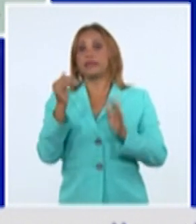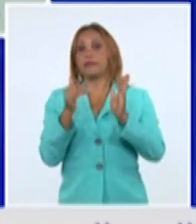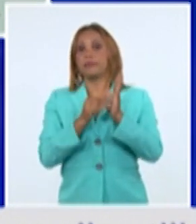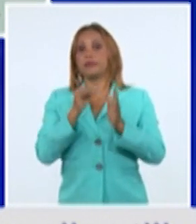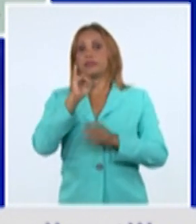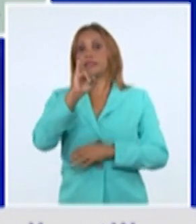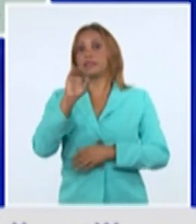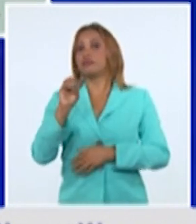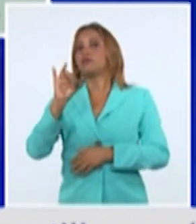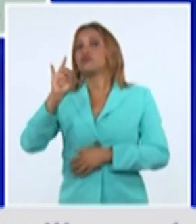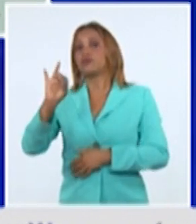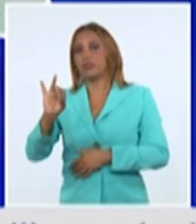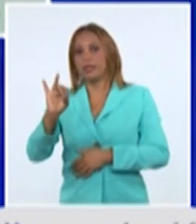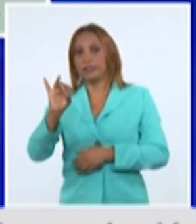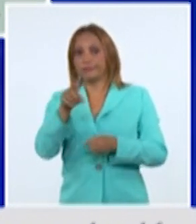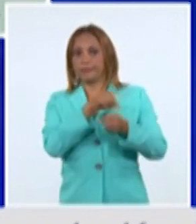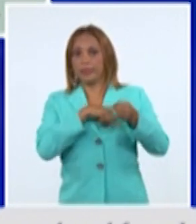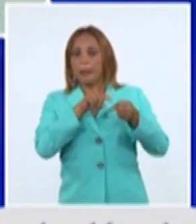26.607,